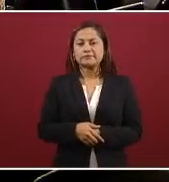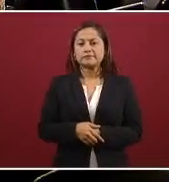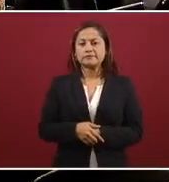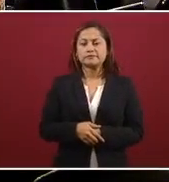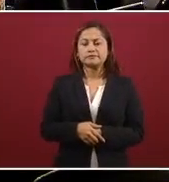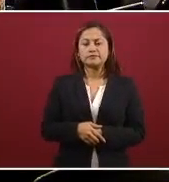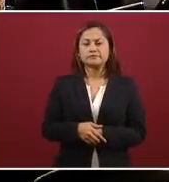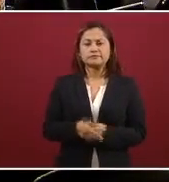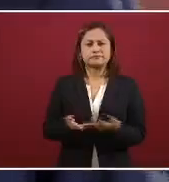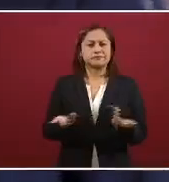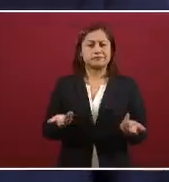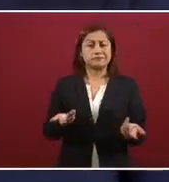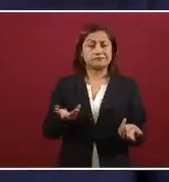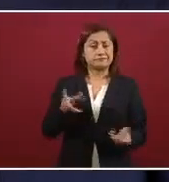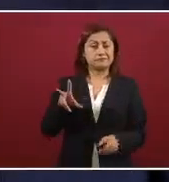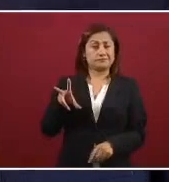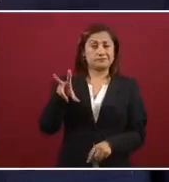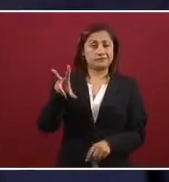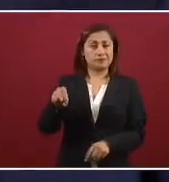los gobernadores son